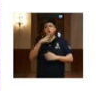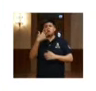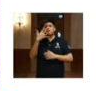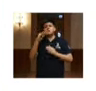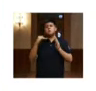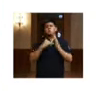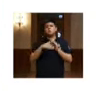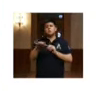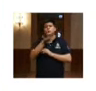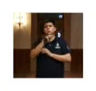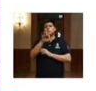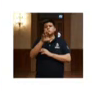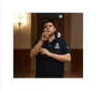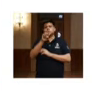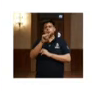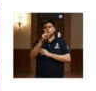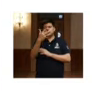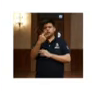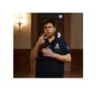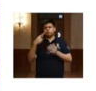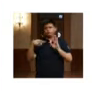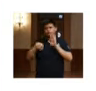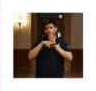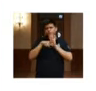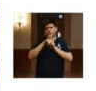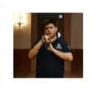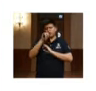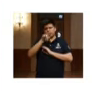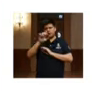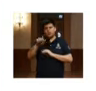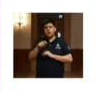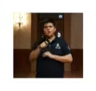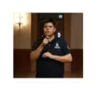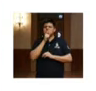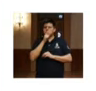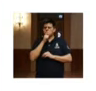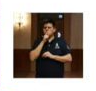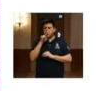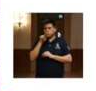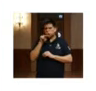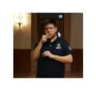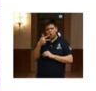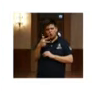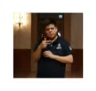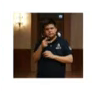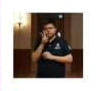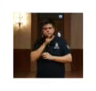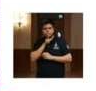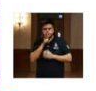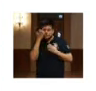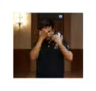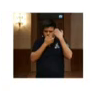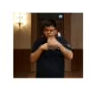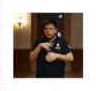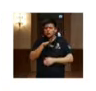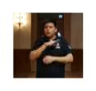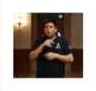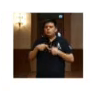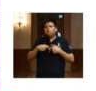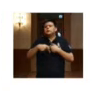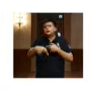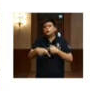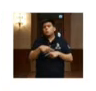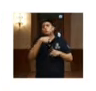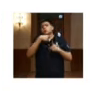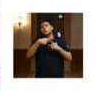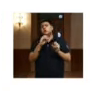10.445 casos negativos por el INDRE, 88 que aún son sospechosos y que pudieran evolucionar a positivos,